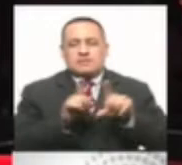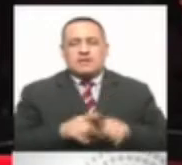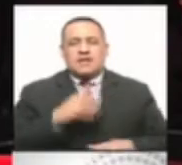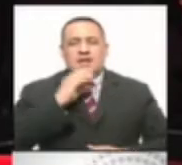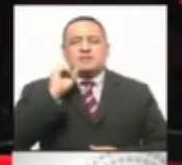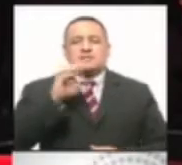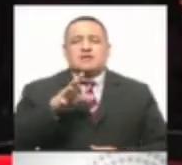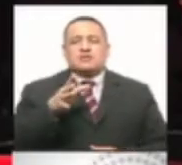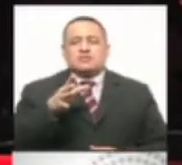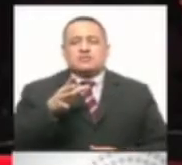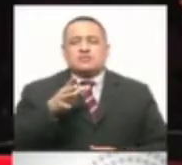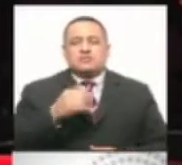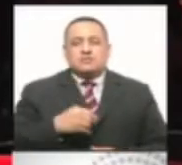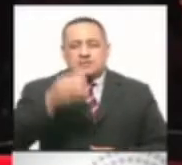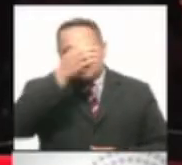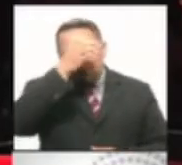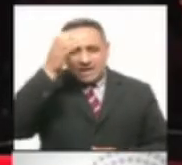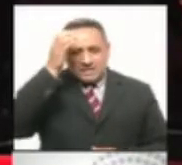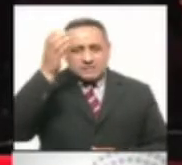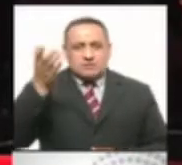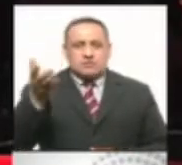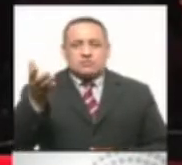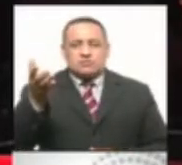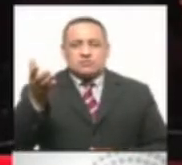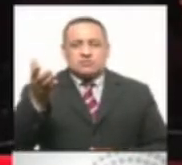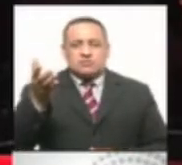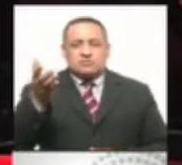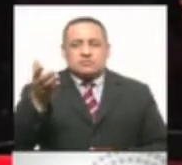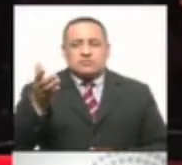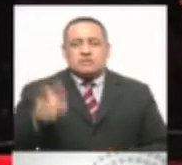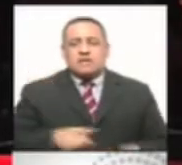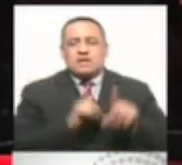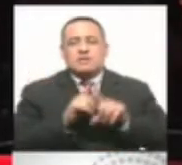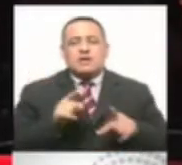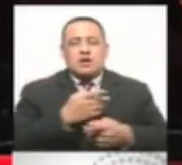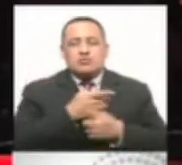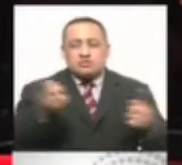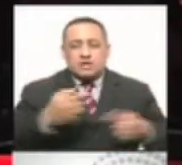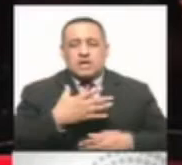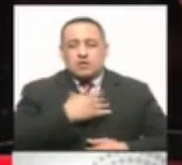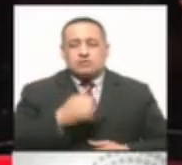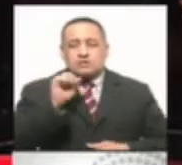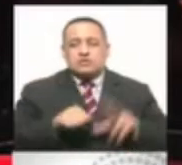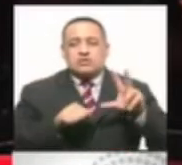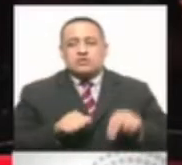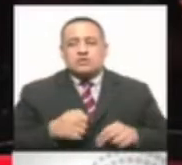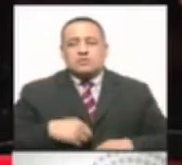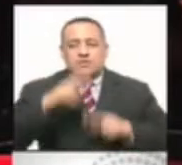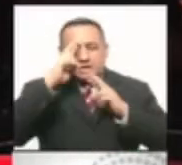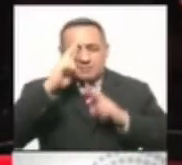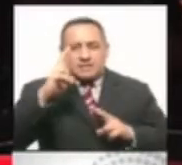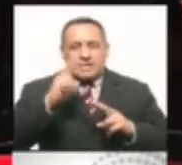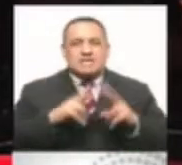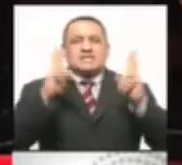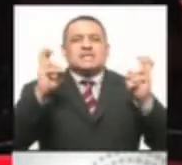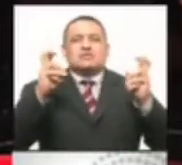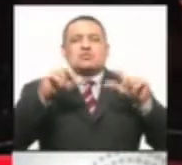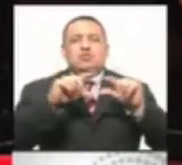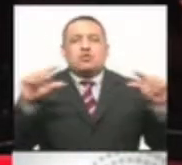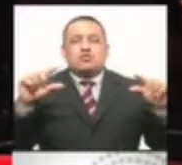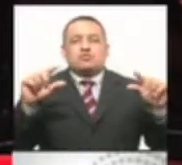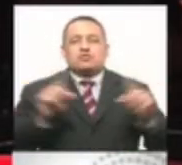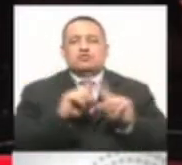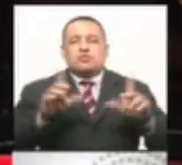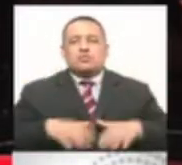llamado Castillo simplemente? Le guste o no, señores, tenemos que respetar los títulos.